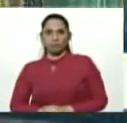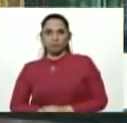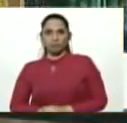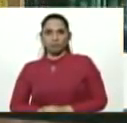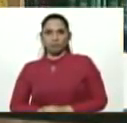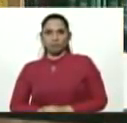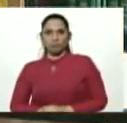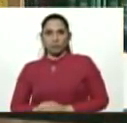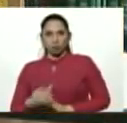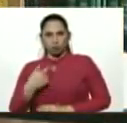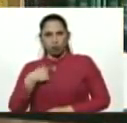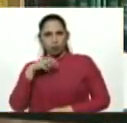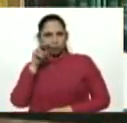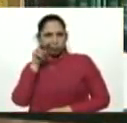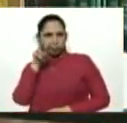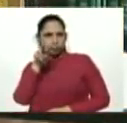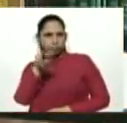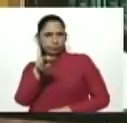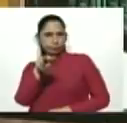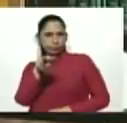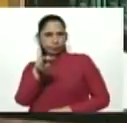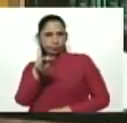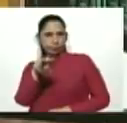Yo observo